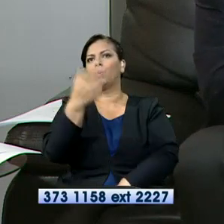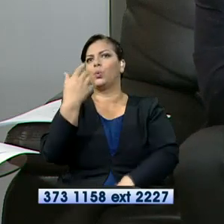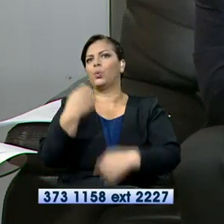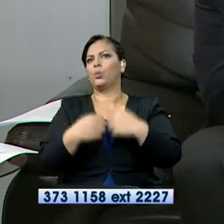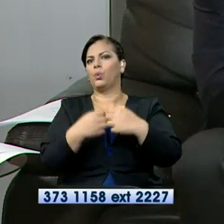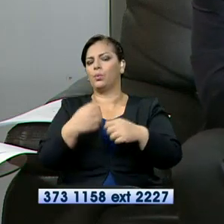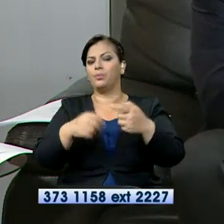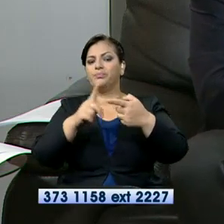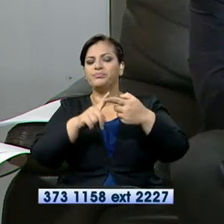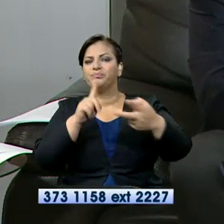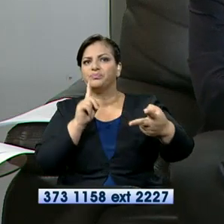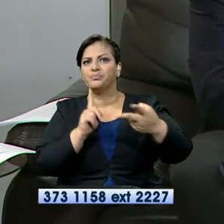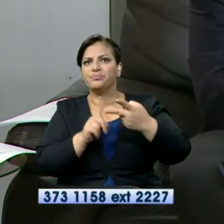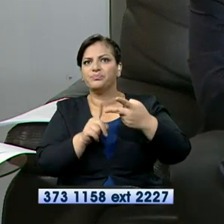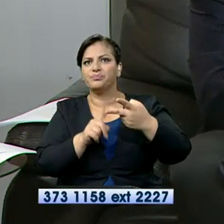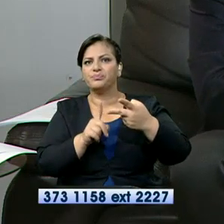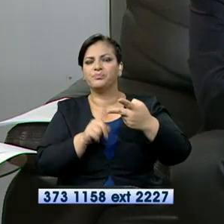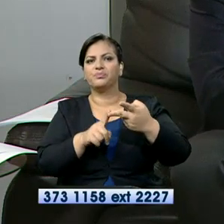local comercial.